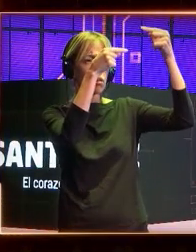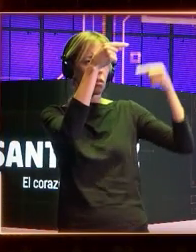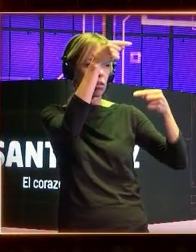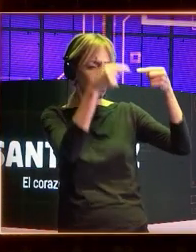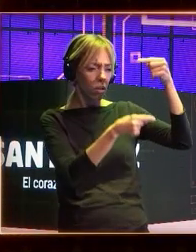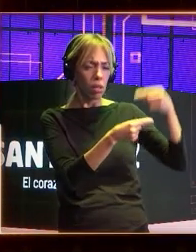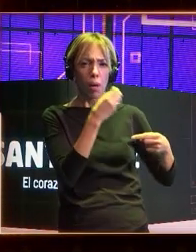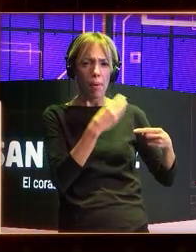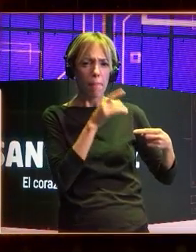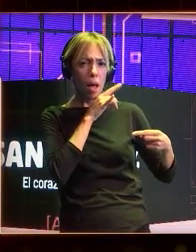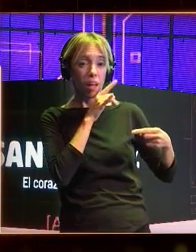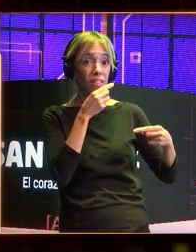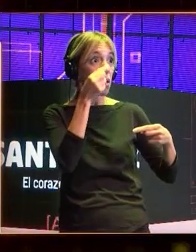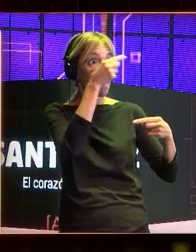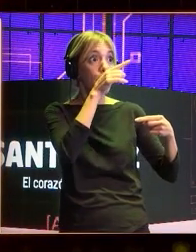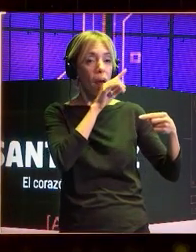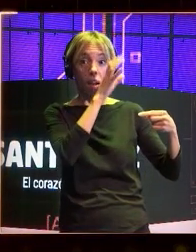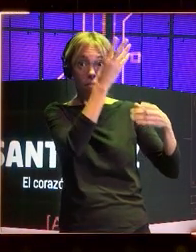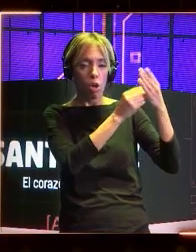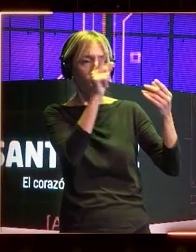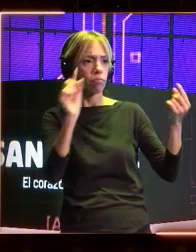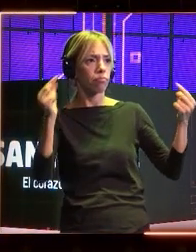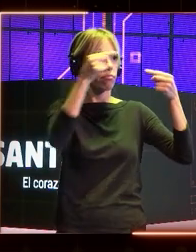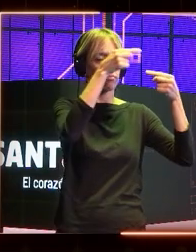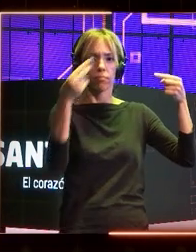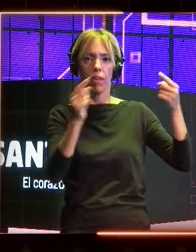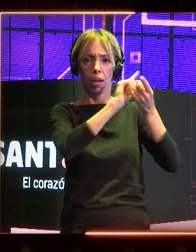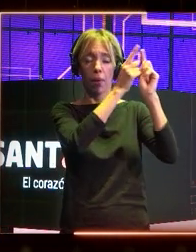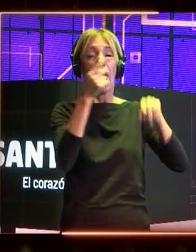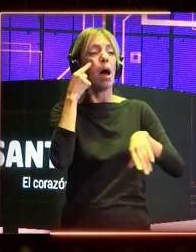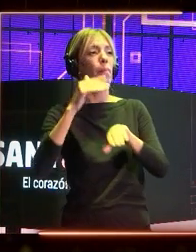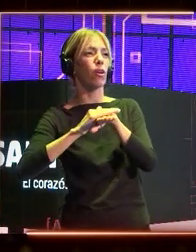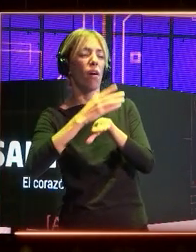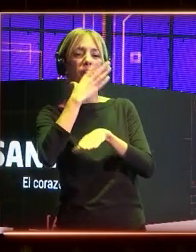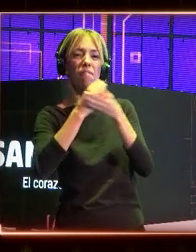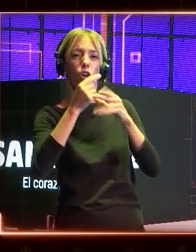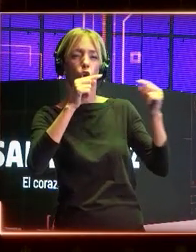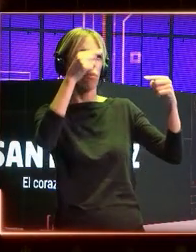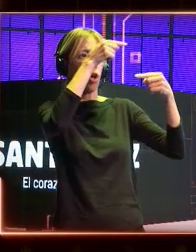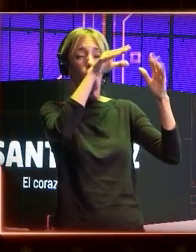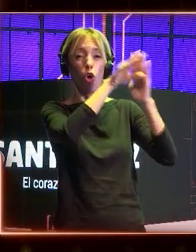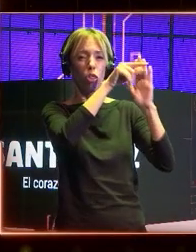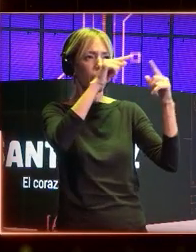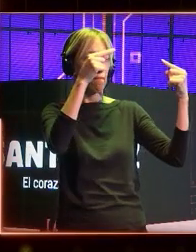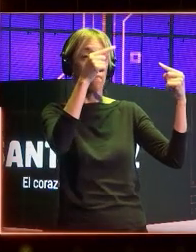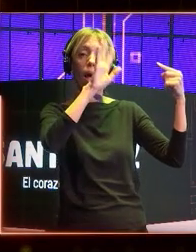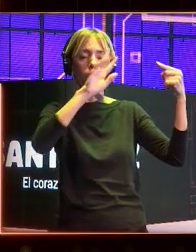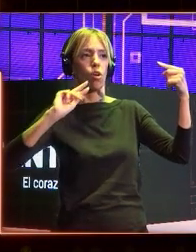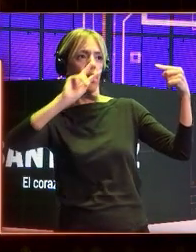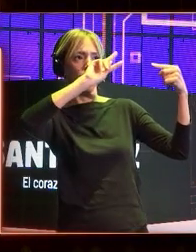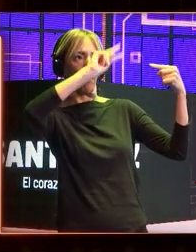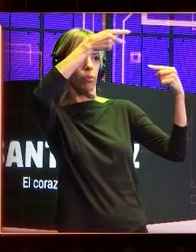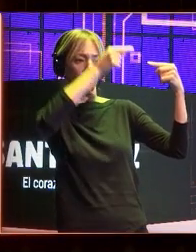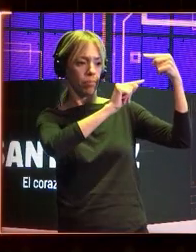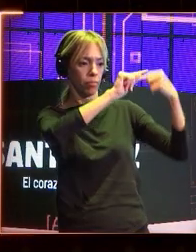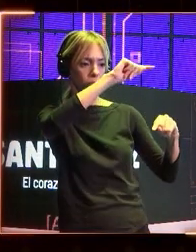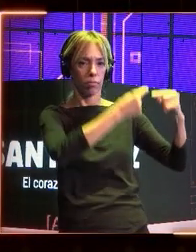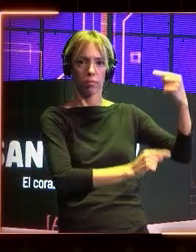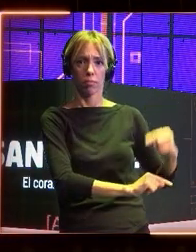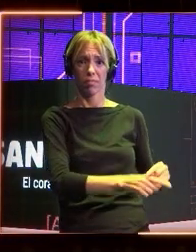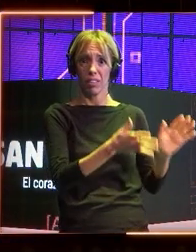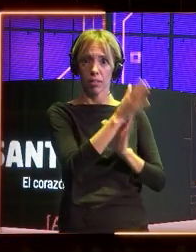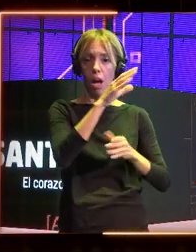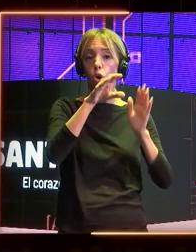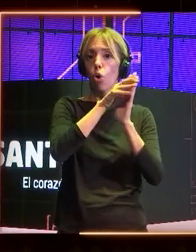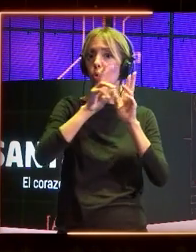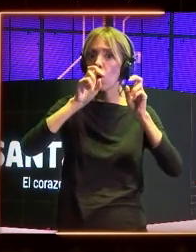y si está mal lo puede reparar puede y decir ah Perdona me he equivocado en este código de programación Te lo modifico te lo cambia te